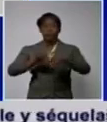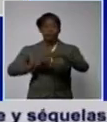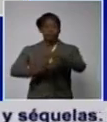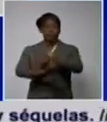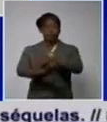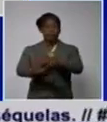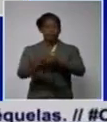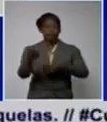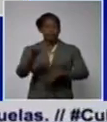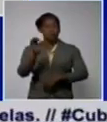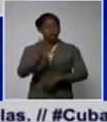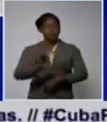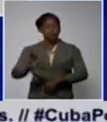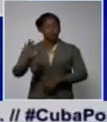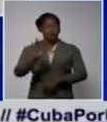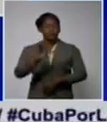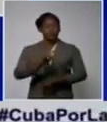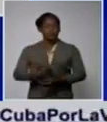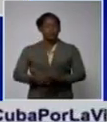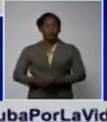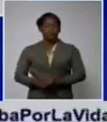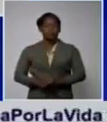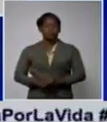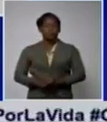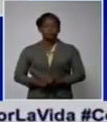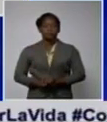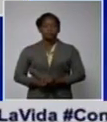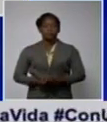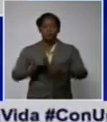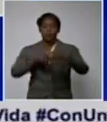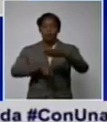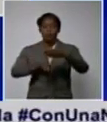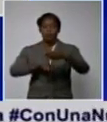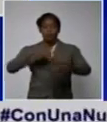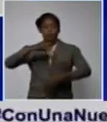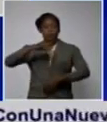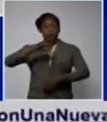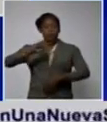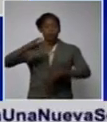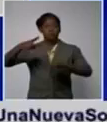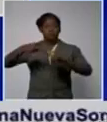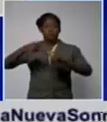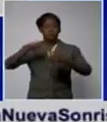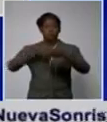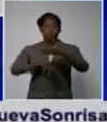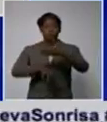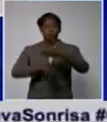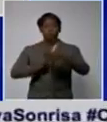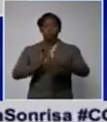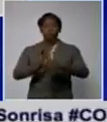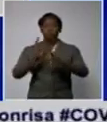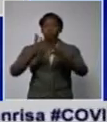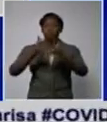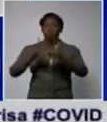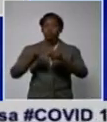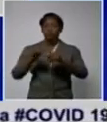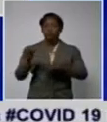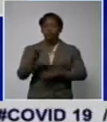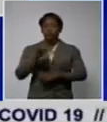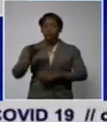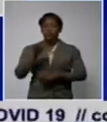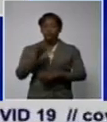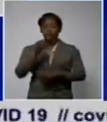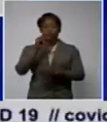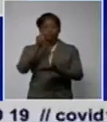10 de octubre, y ya entonces Pinar del Río pasa al penúltimo lugar con el municipio Pinar, y